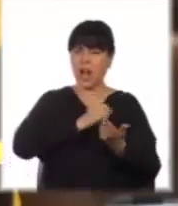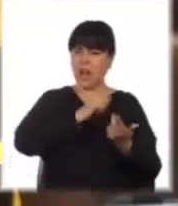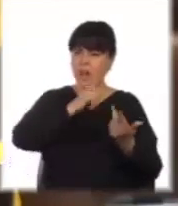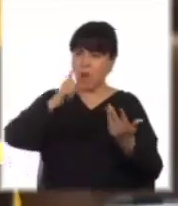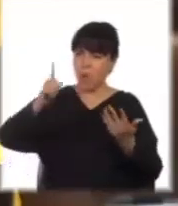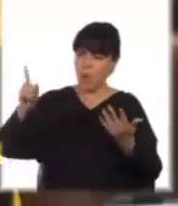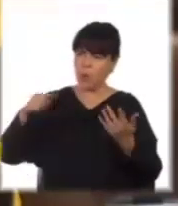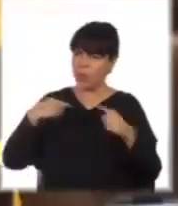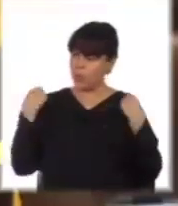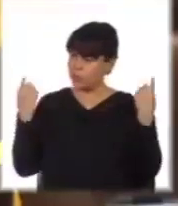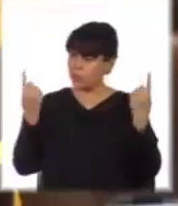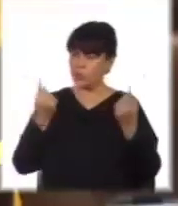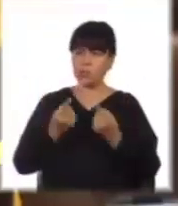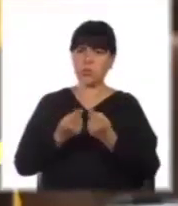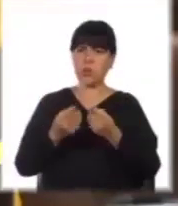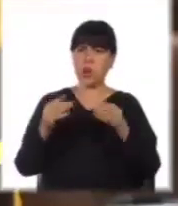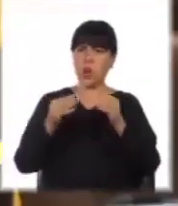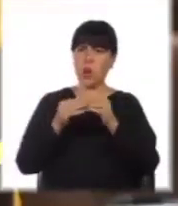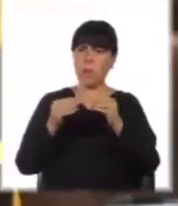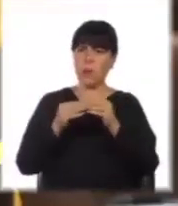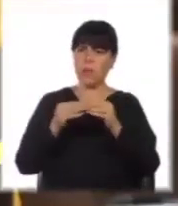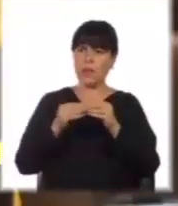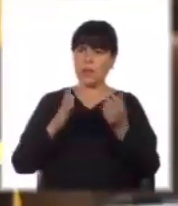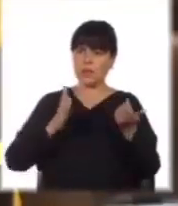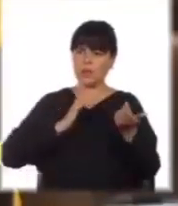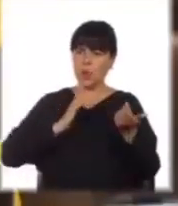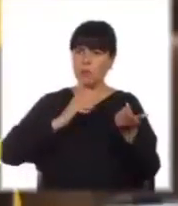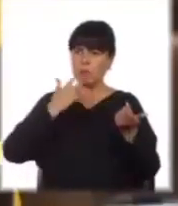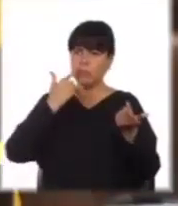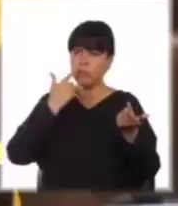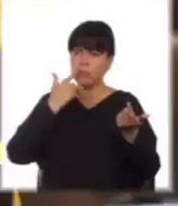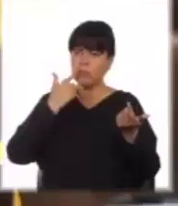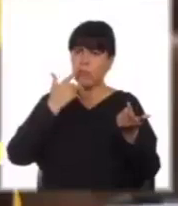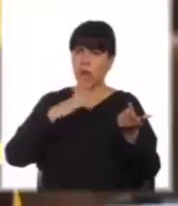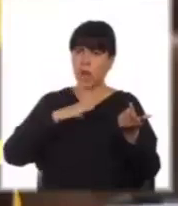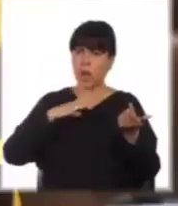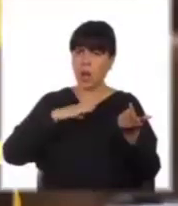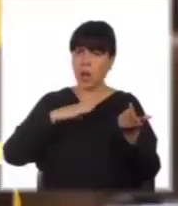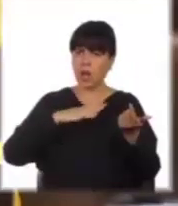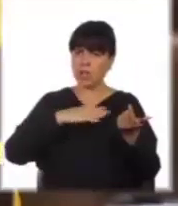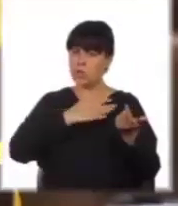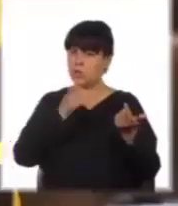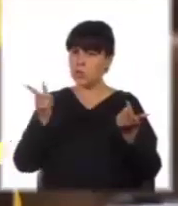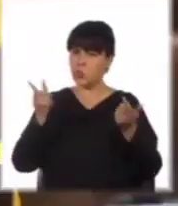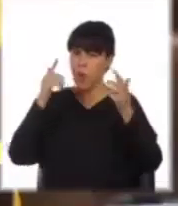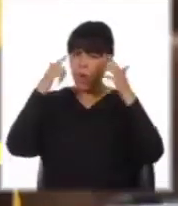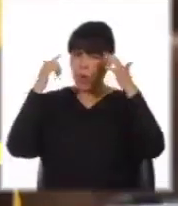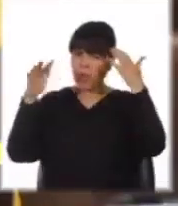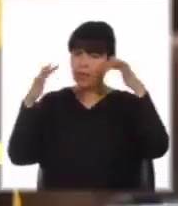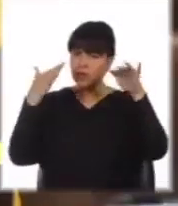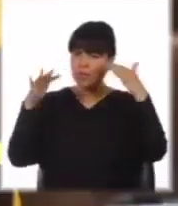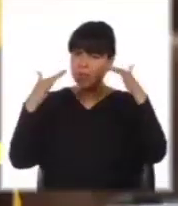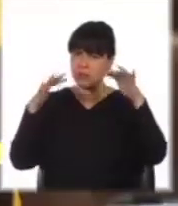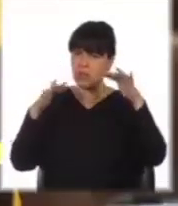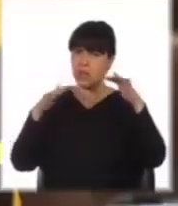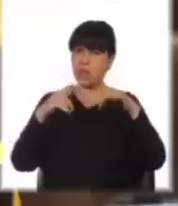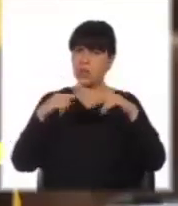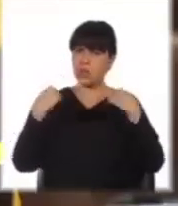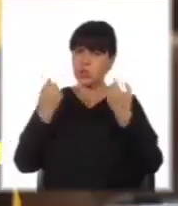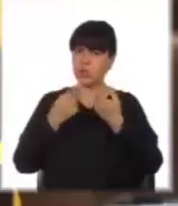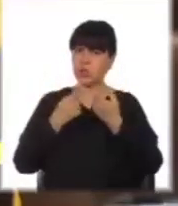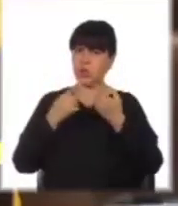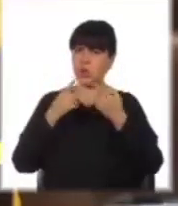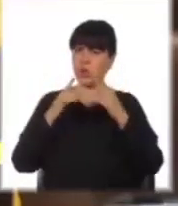cada una de las compañeras que aquí están presentes hoy, en su adolescencia, no pasamos la